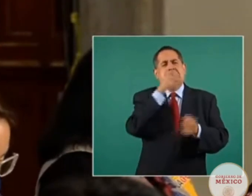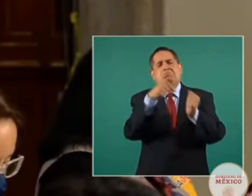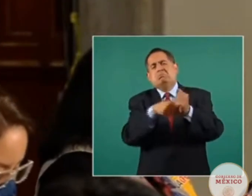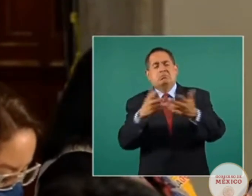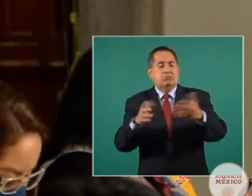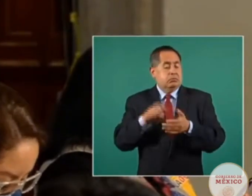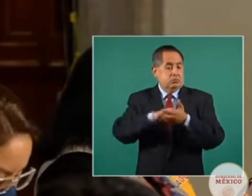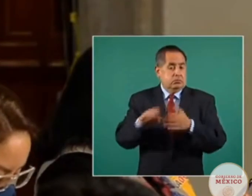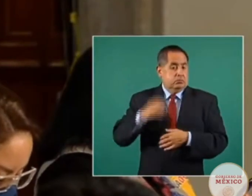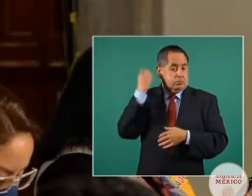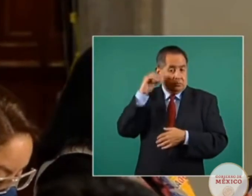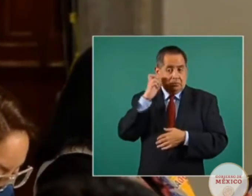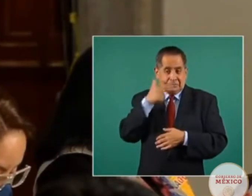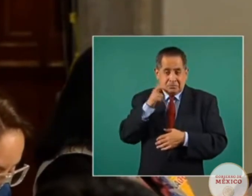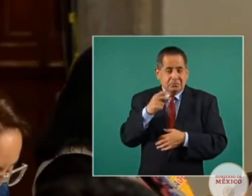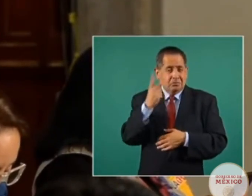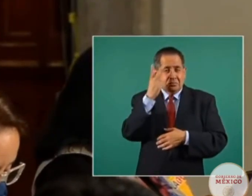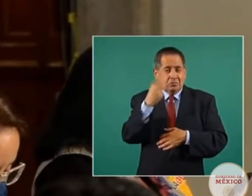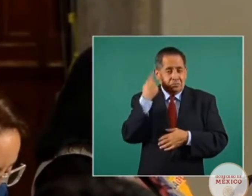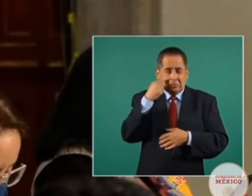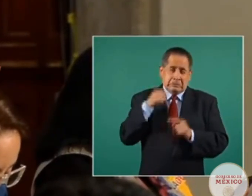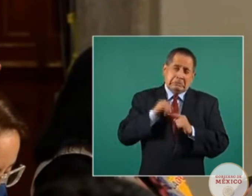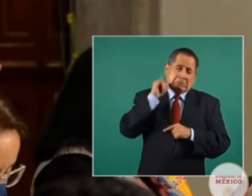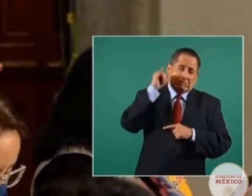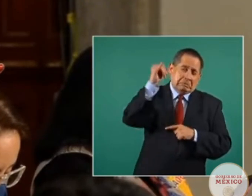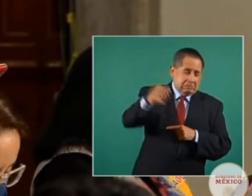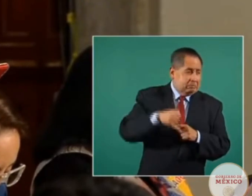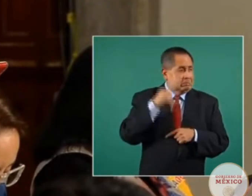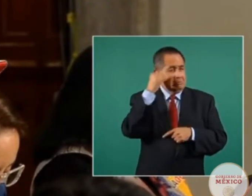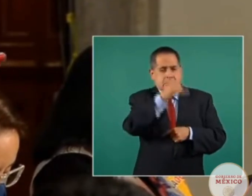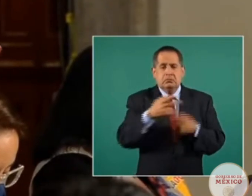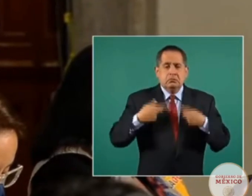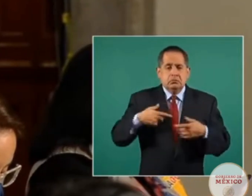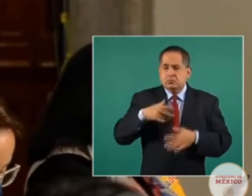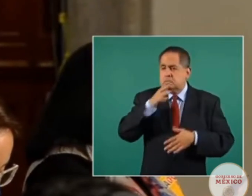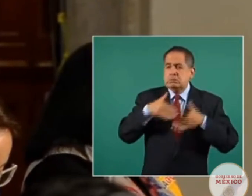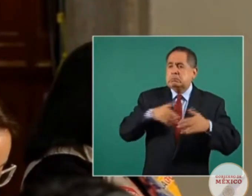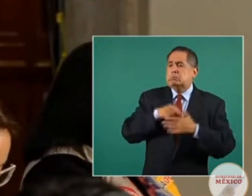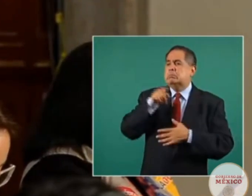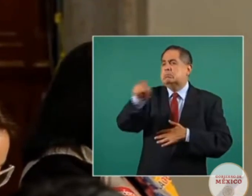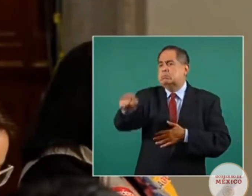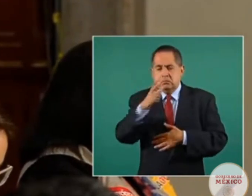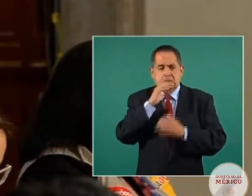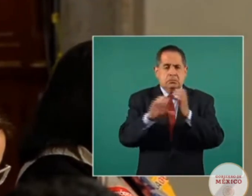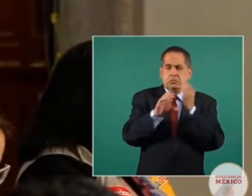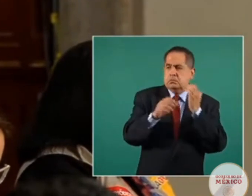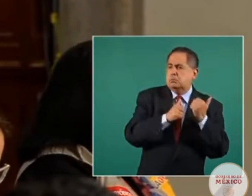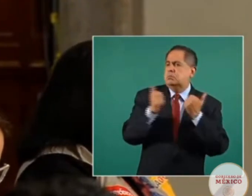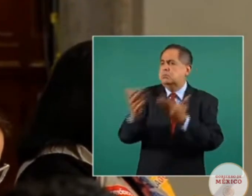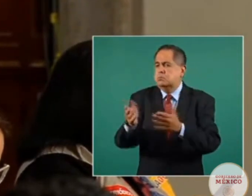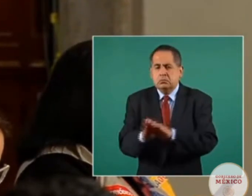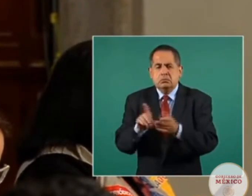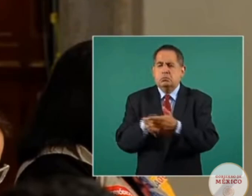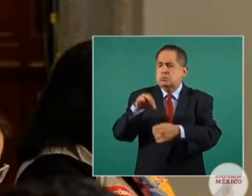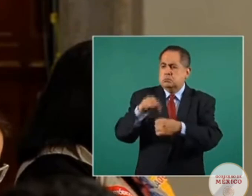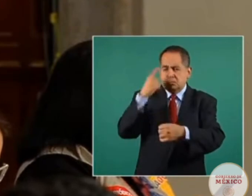las casillas estaban a 2 horas de distancia, por lo cual las personas pues no podían acudir porque aparte pues no tienen transporte.